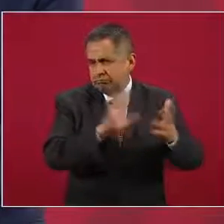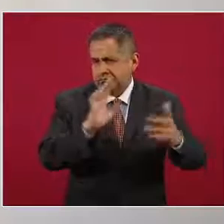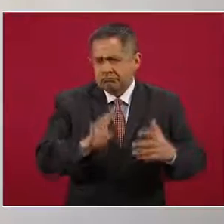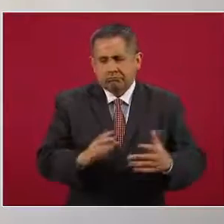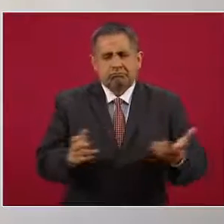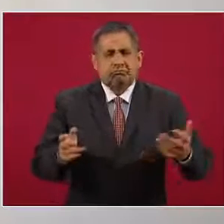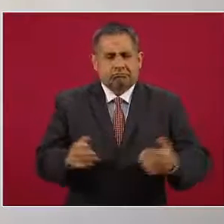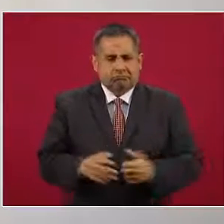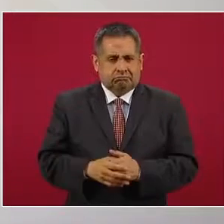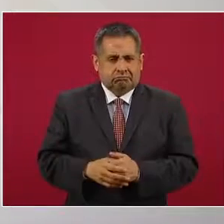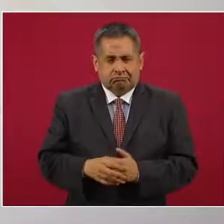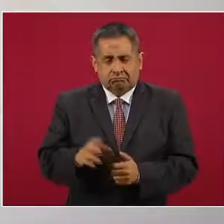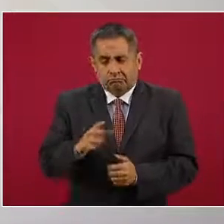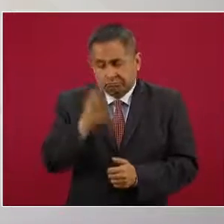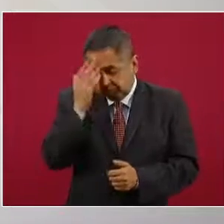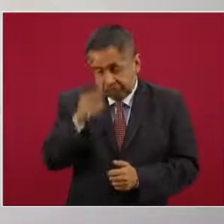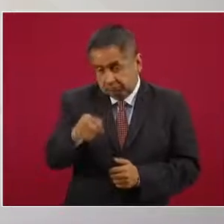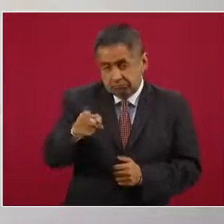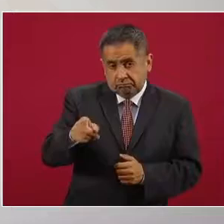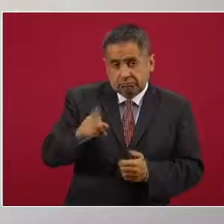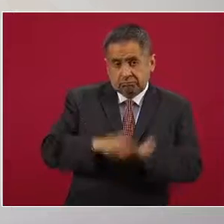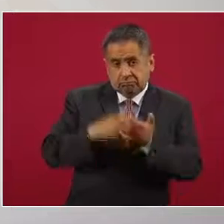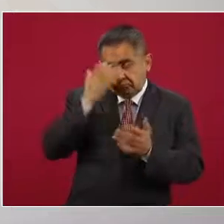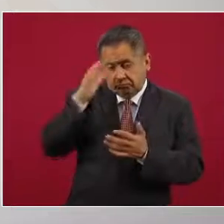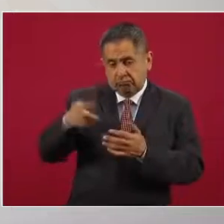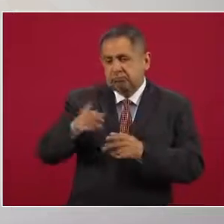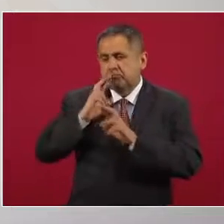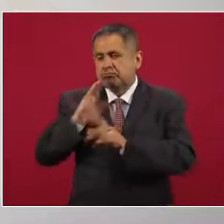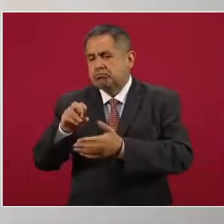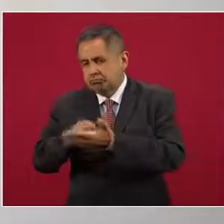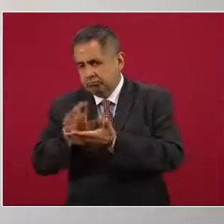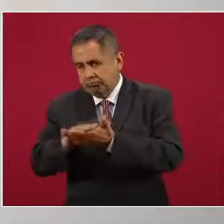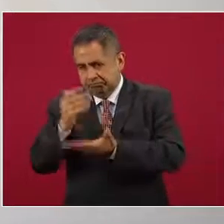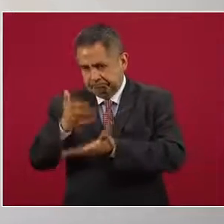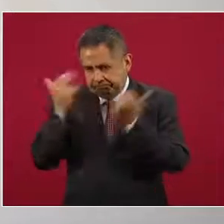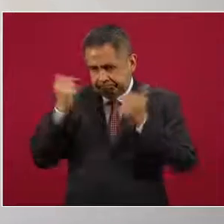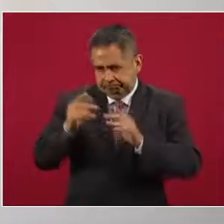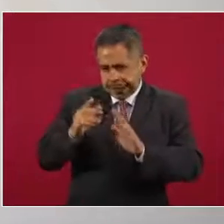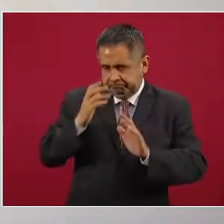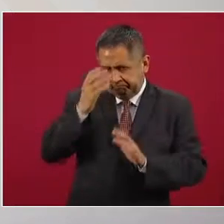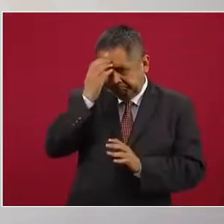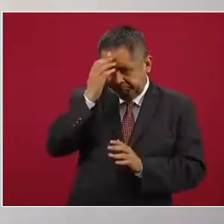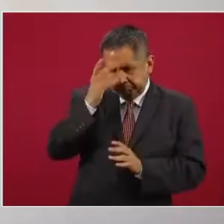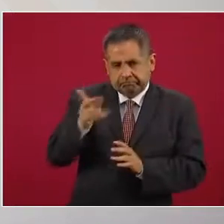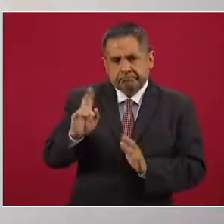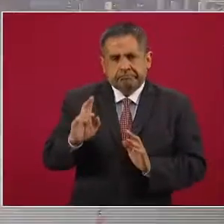O sea, no sé, no conozco la resolución, pero